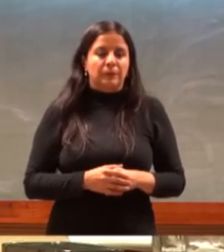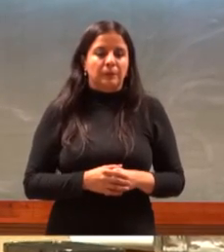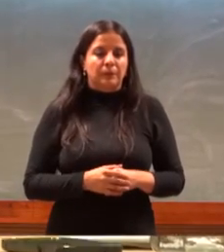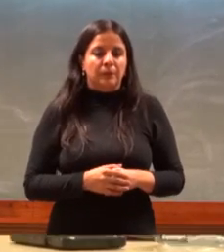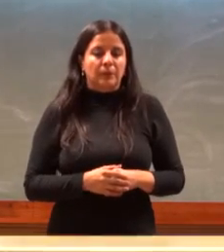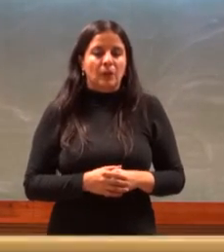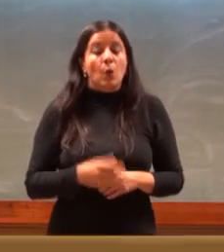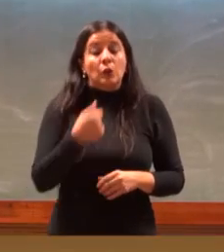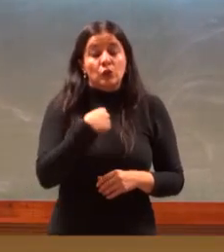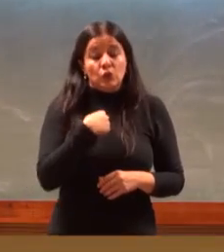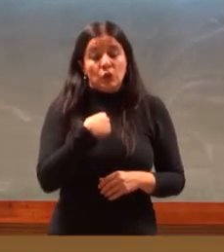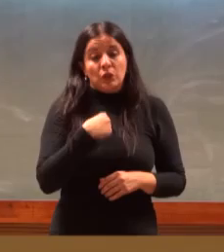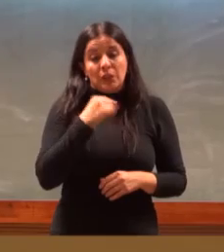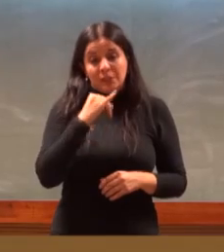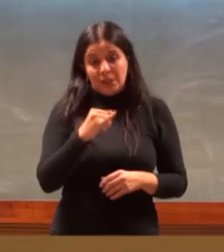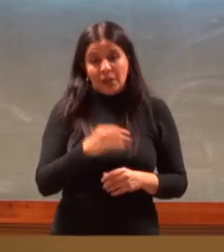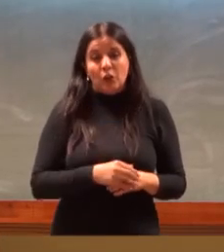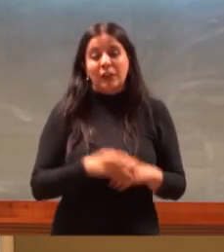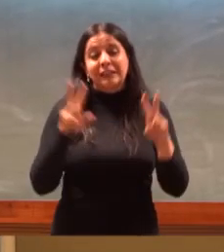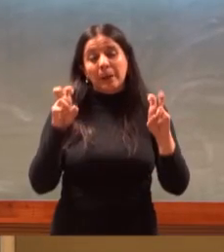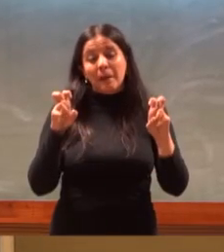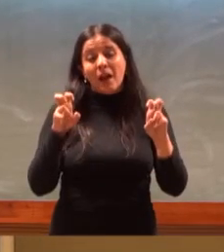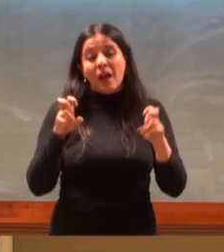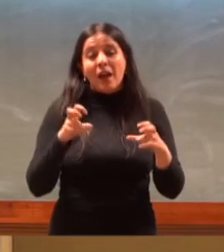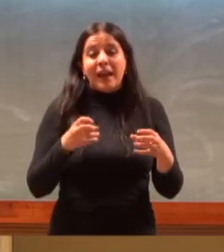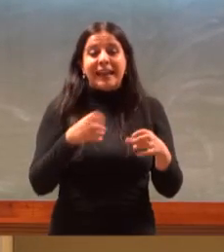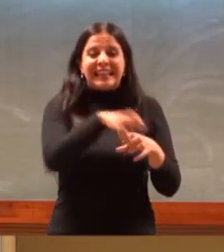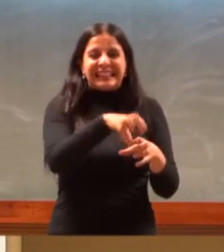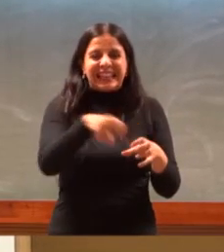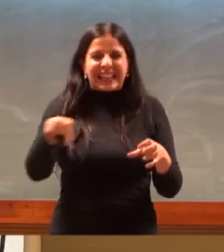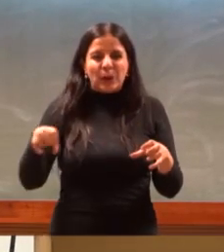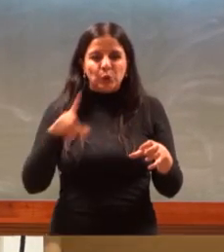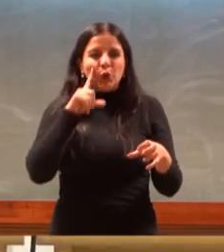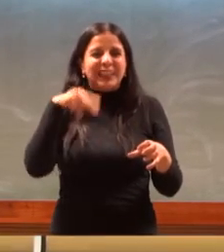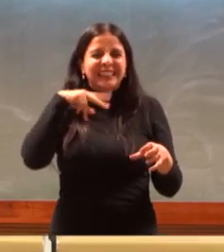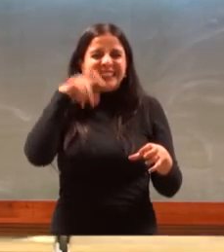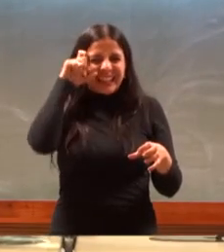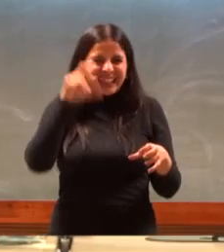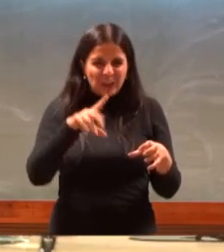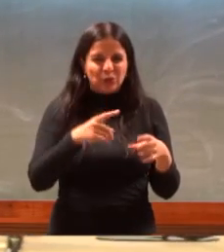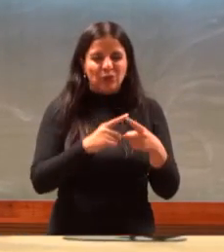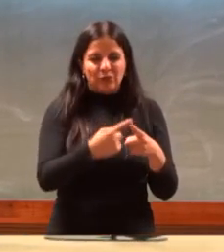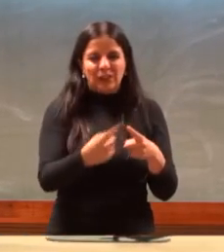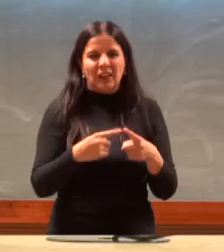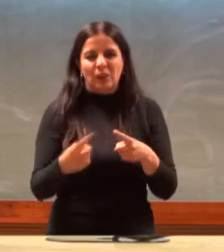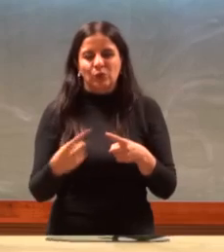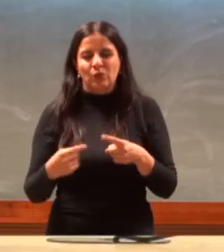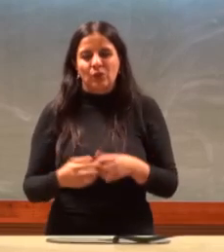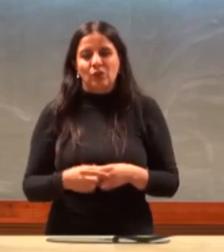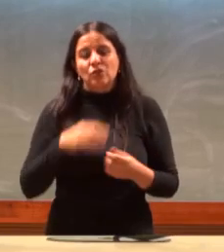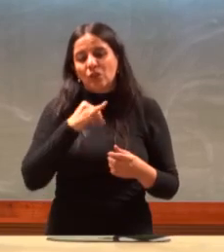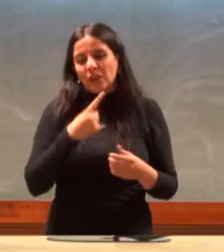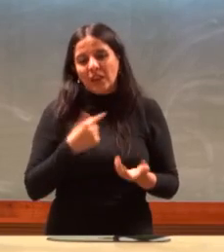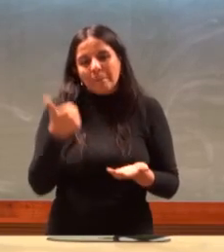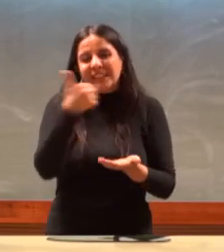cuando yo me refería a trabajar con instanci intercluster me refería a instancias intercluster verdaderas en las cuales participen los no docentes yo creo que cualquier